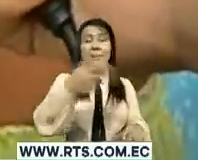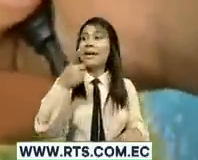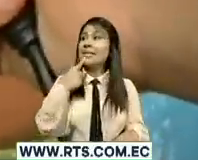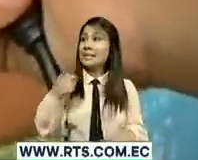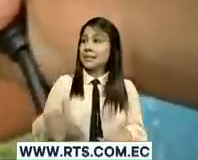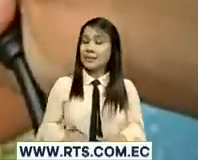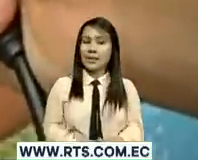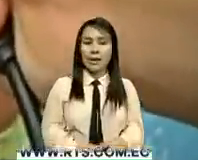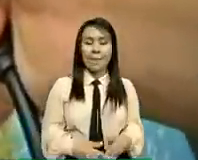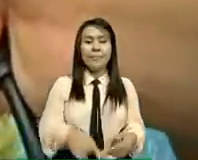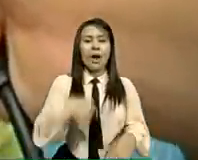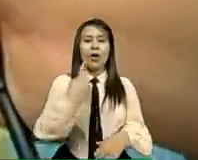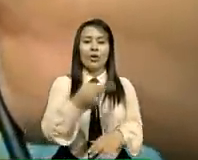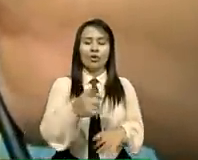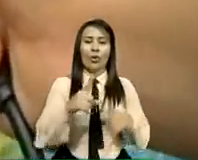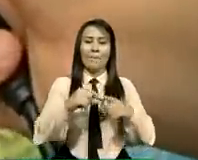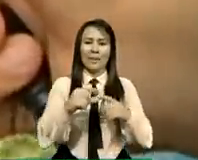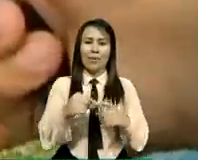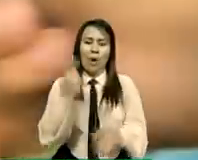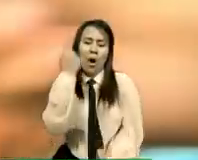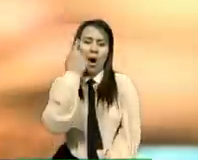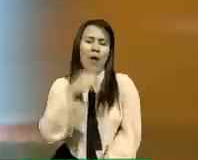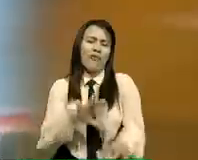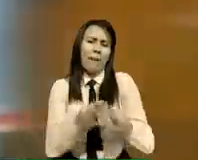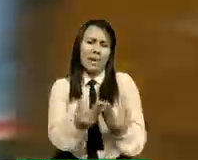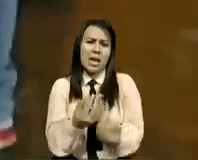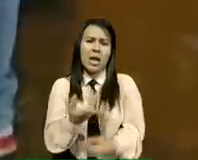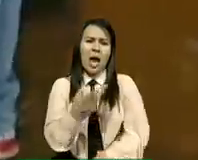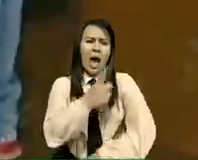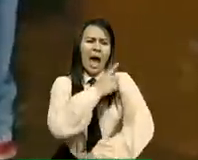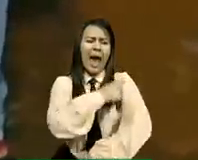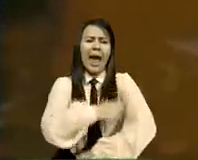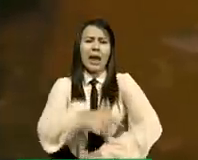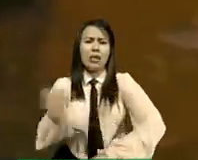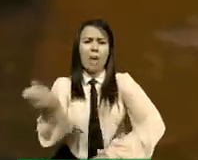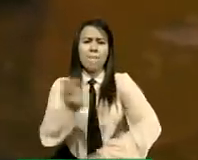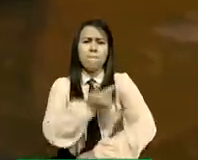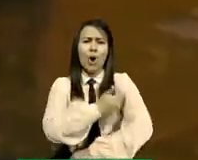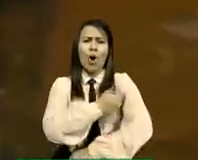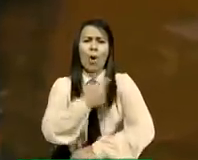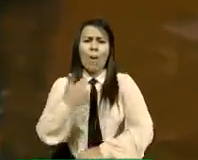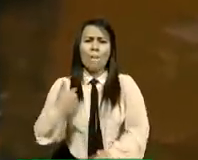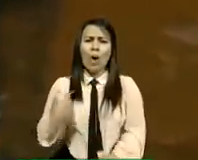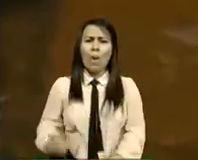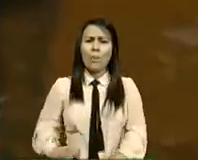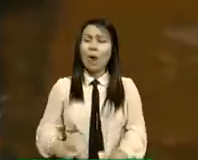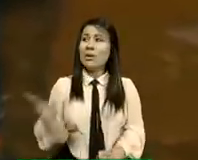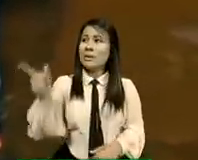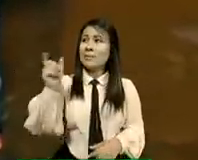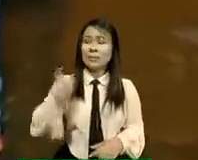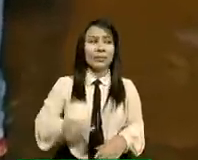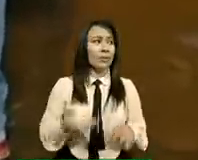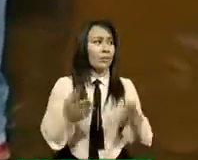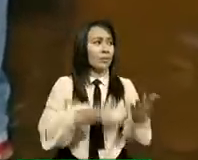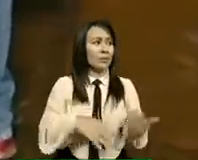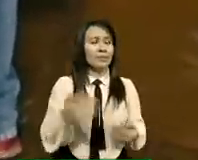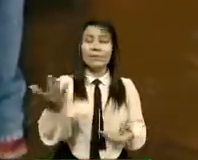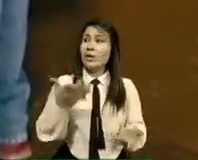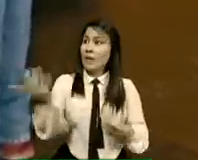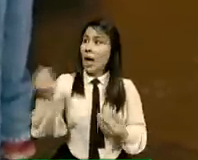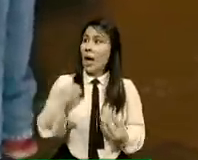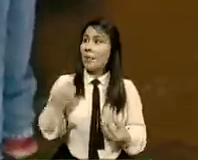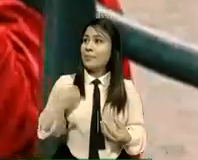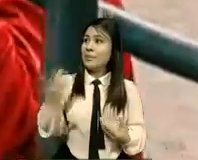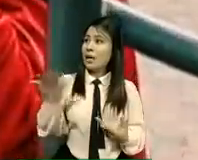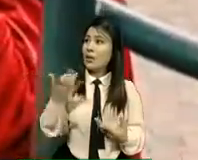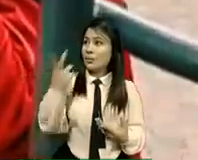suelo ahí, le tiré el mueble y me tiré al suelo. Y ¡ay, me mataste! En plena sala quedó sin vida el cuerpo de Orlando Desiderio Tenorio Guerra, de 46